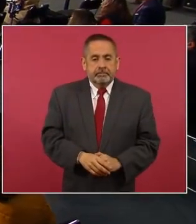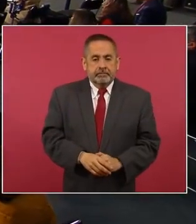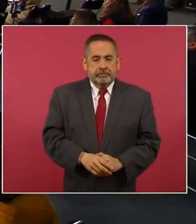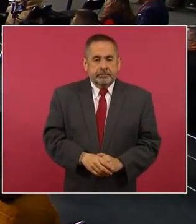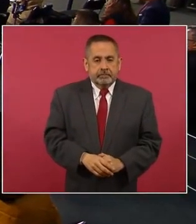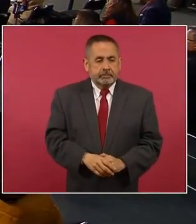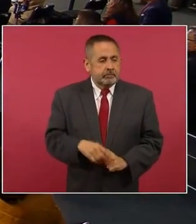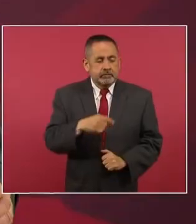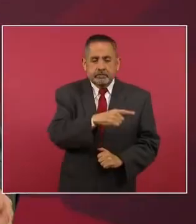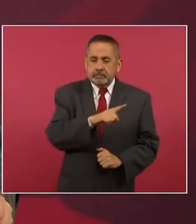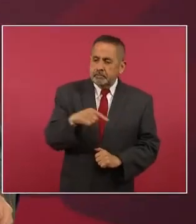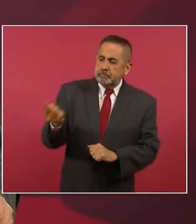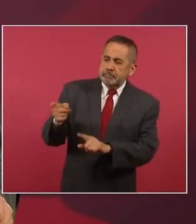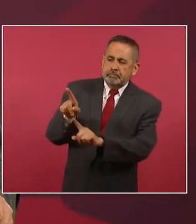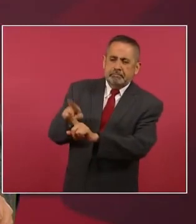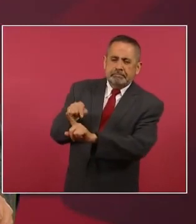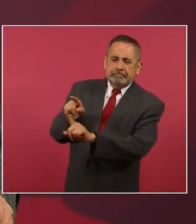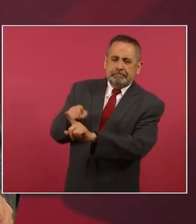empieza a burlarse.